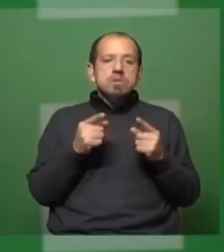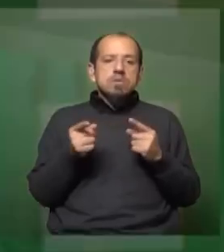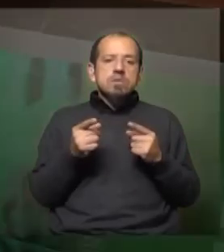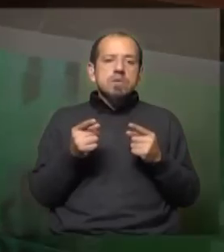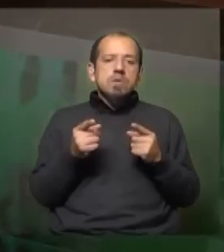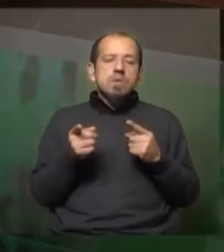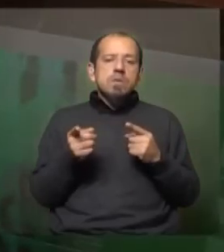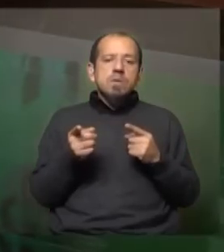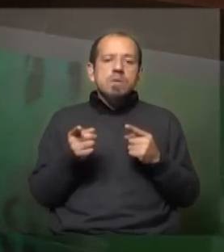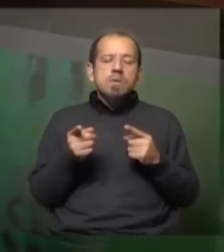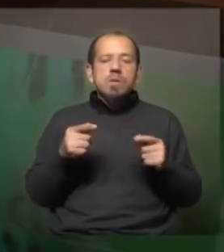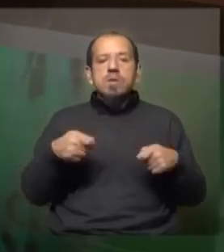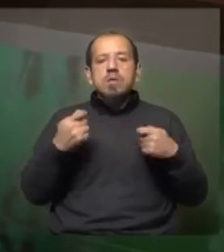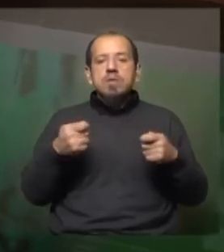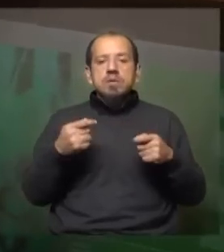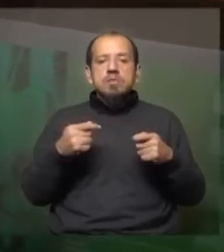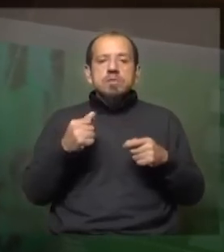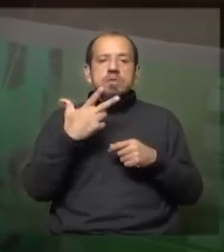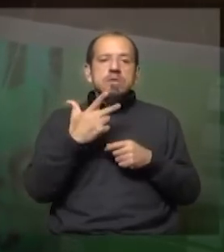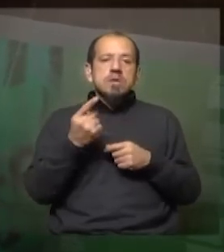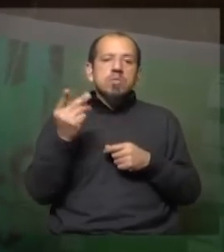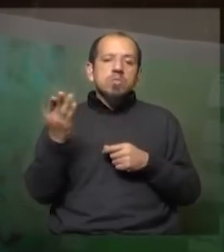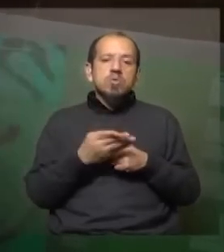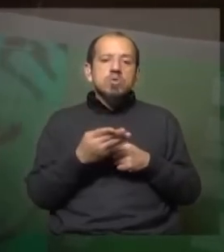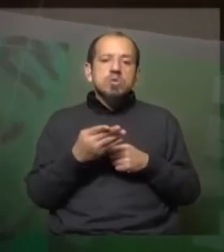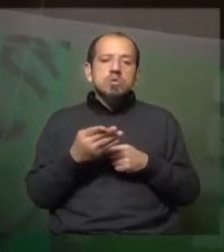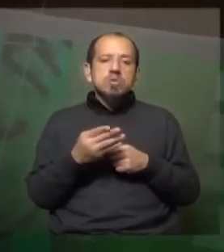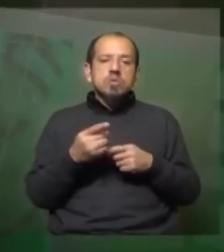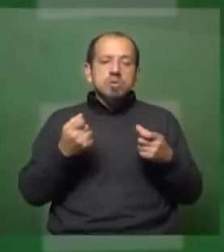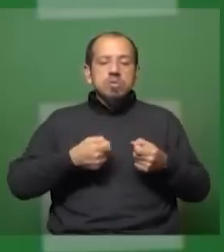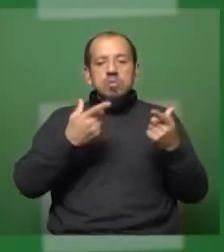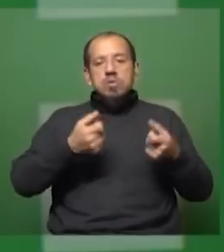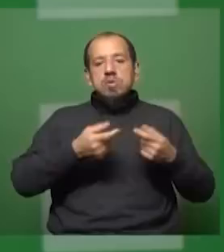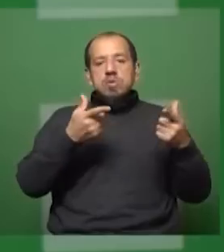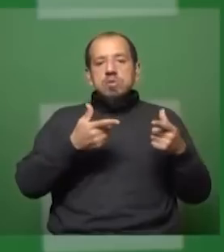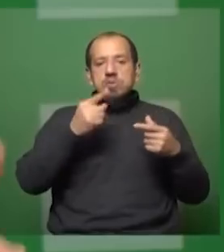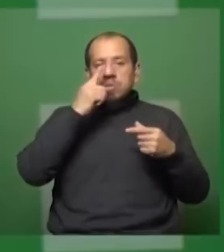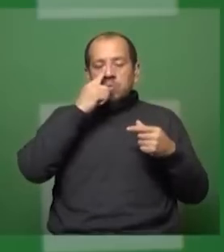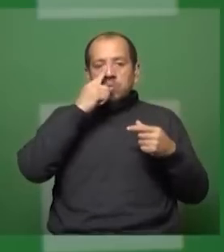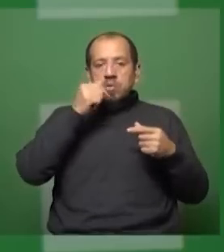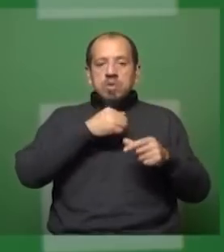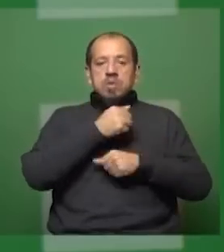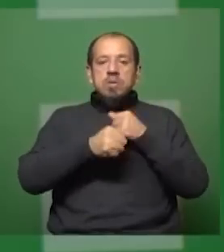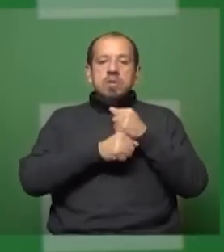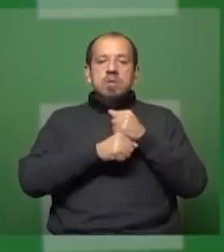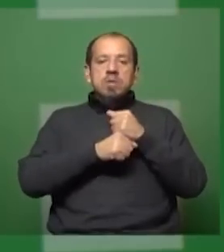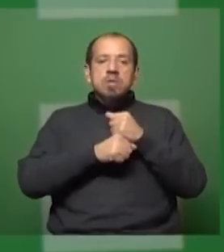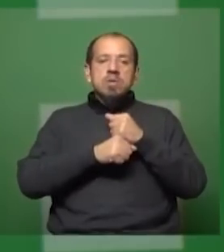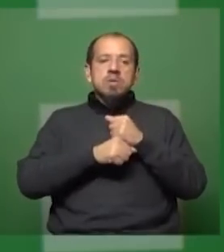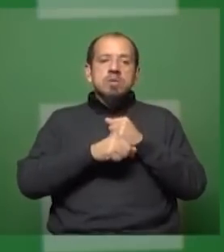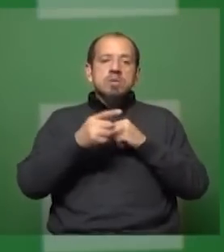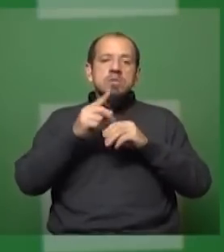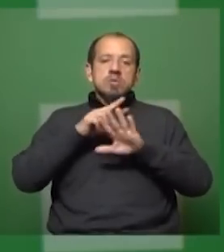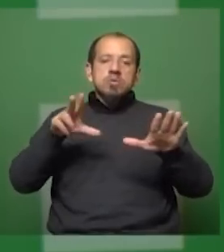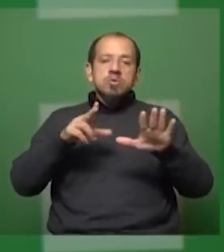informes de comercio exterior 31% de baja las exportaciones Comparado junio de este año con Julio el año pasado